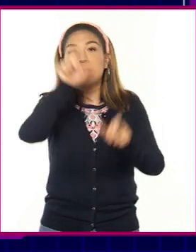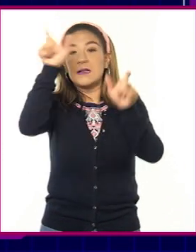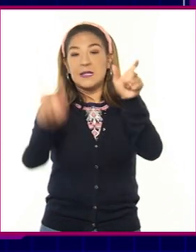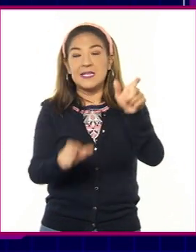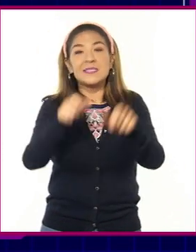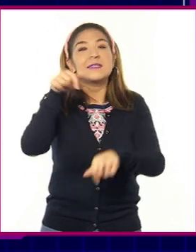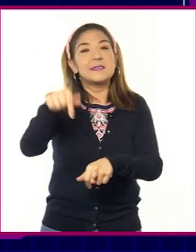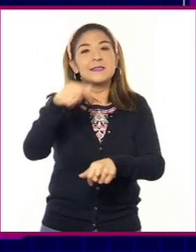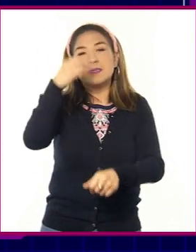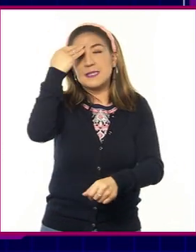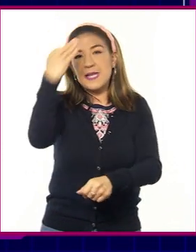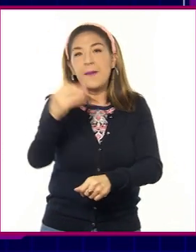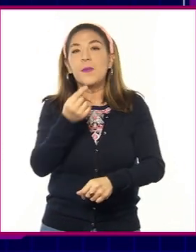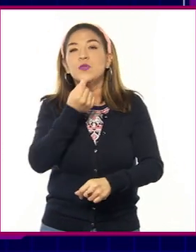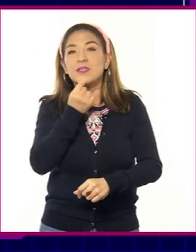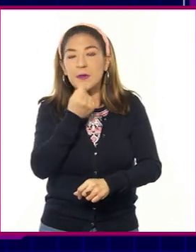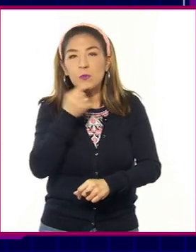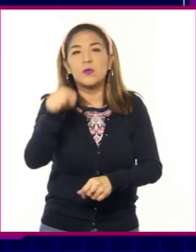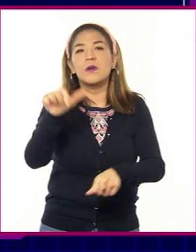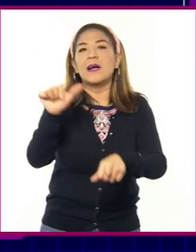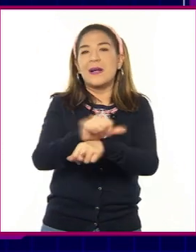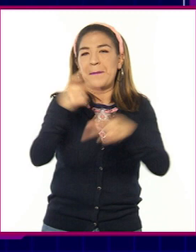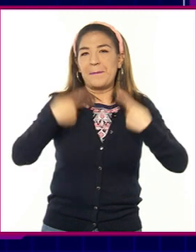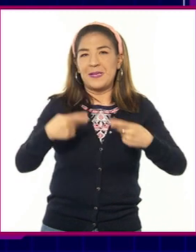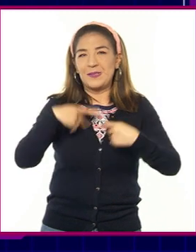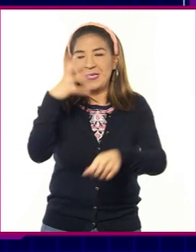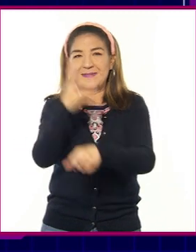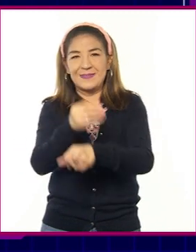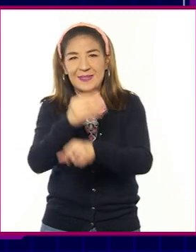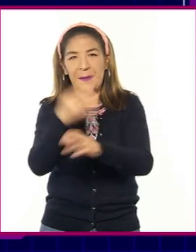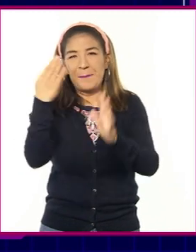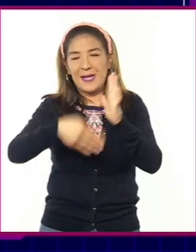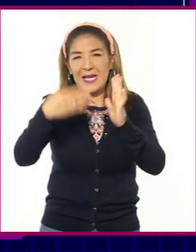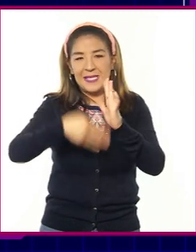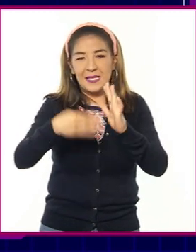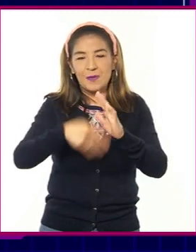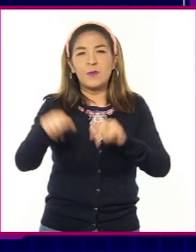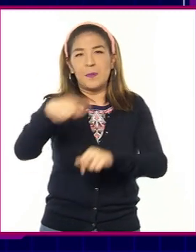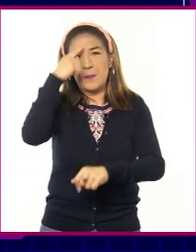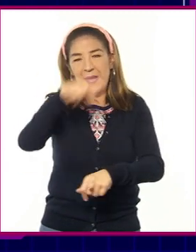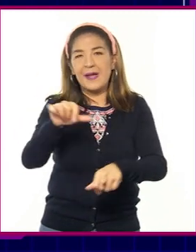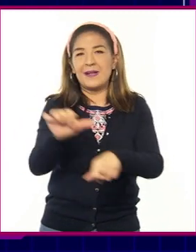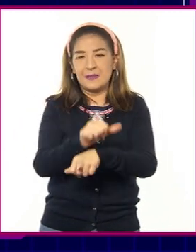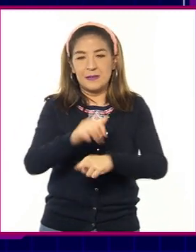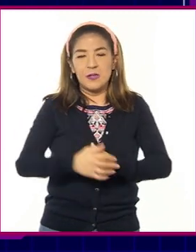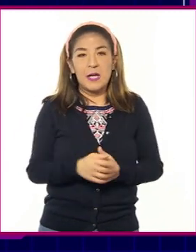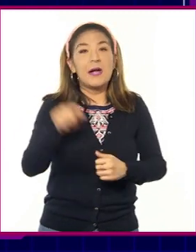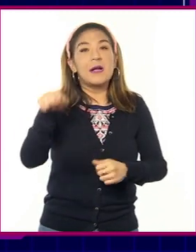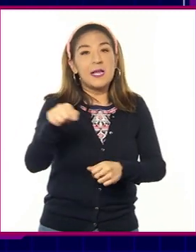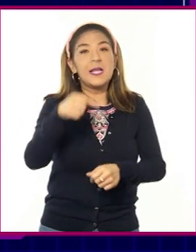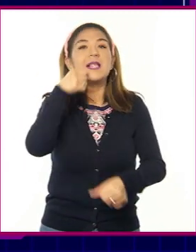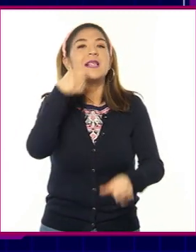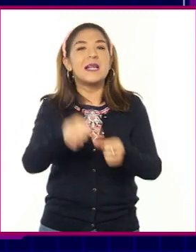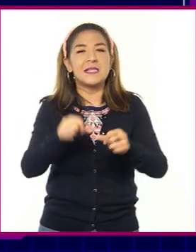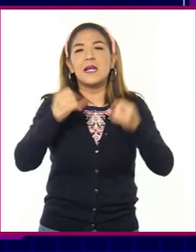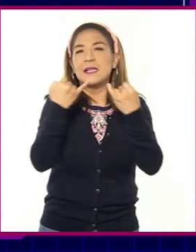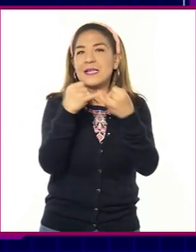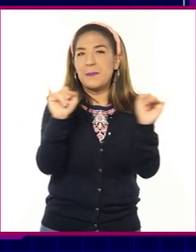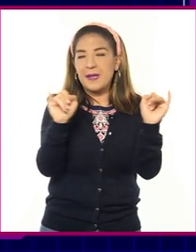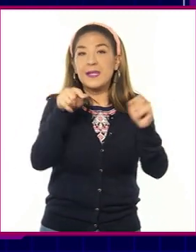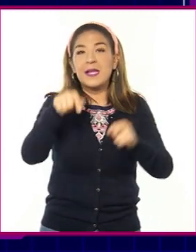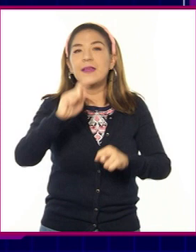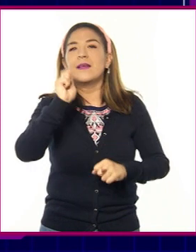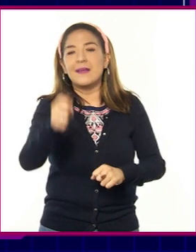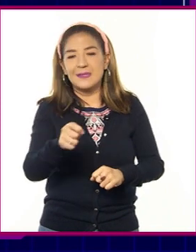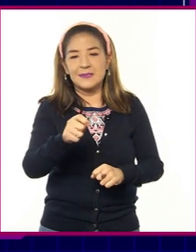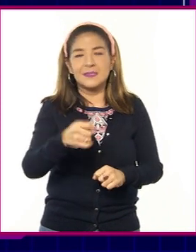el tiempo en segundos que tardan los mecánicos en hacer el trabajo. Esta será la variable dependiente, es decir,